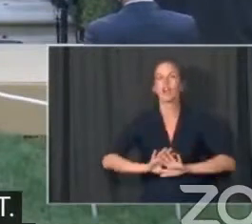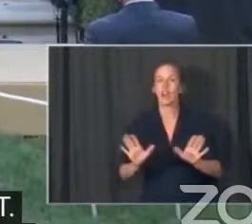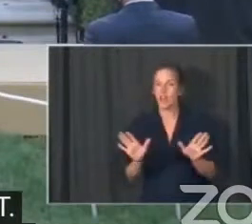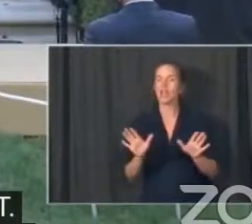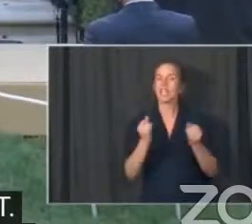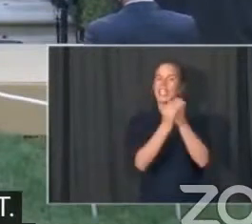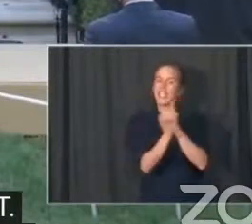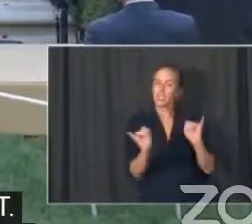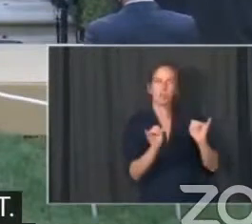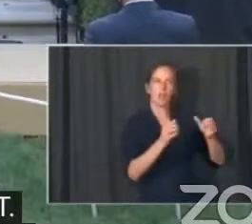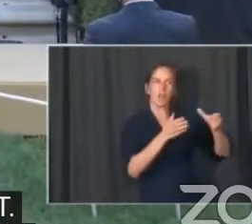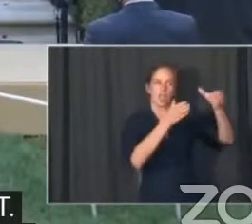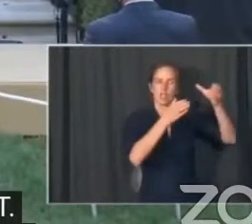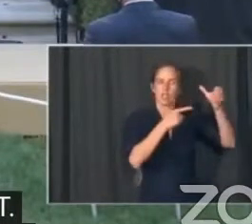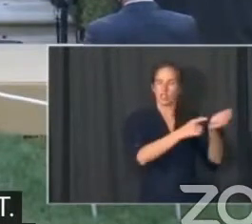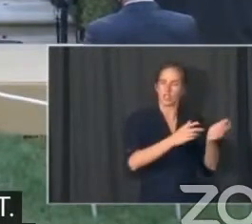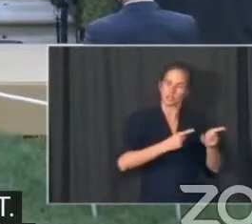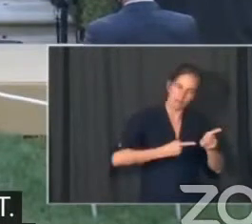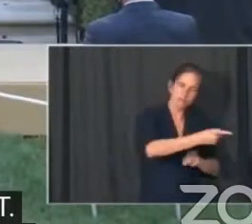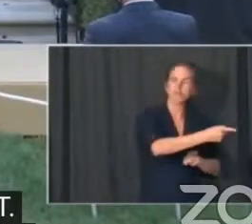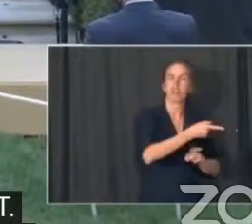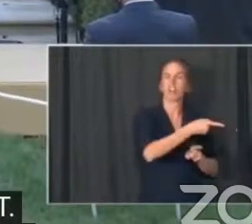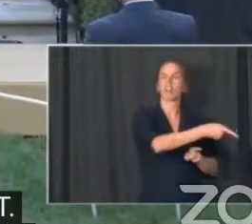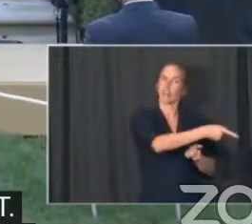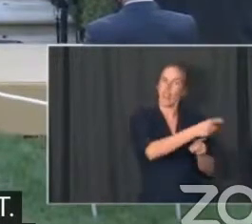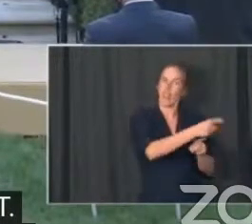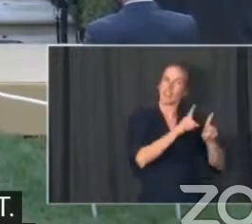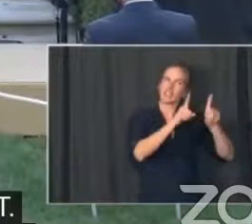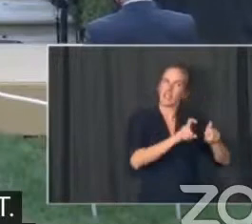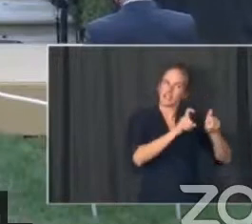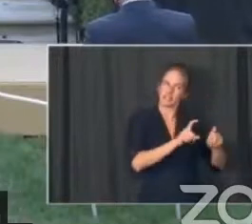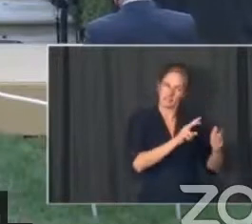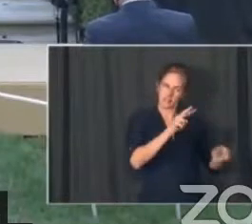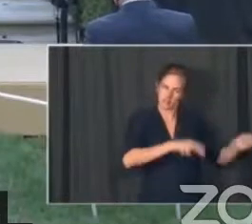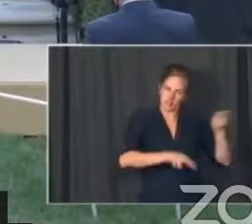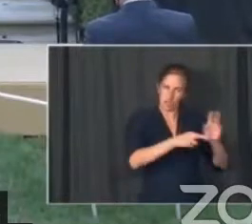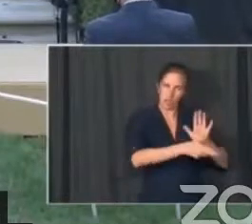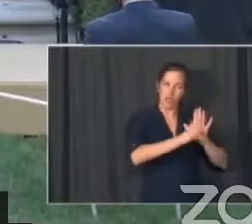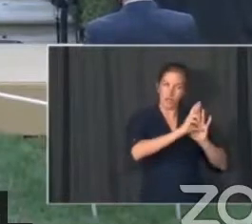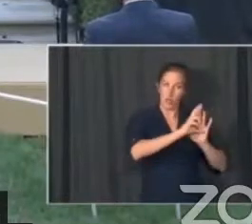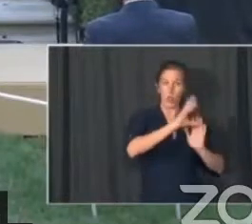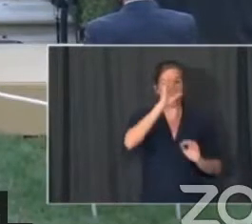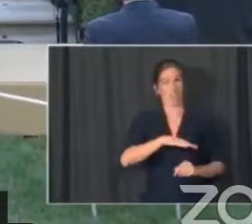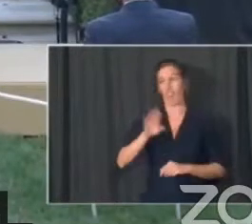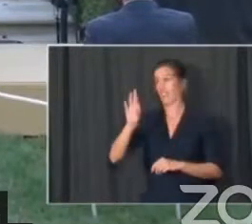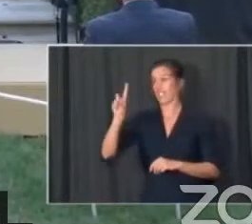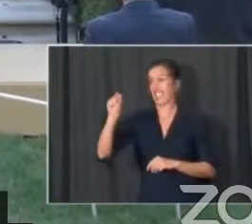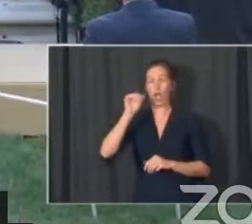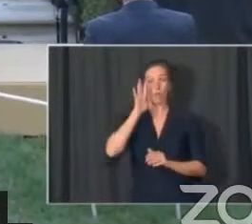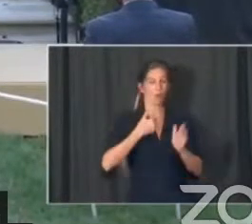No son los Estados Unidos, no es el gobierno, son los gobiernos, son los expertos independientes